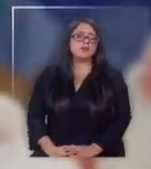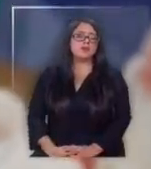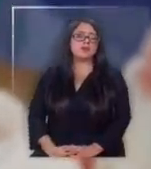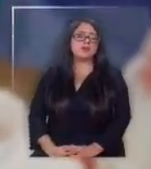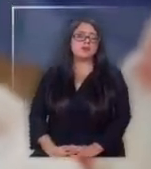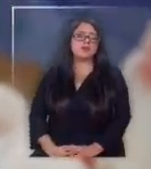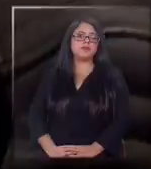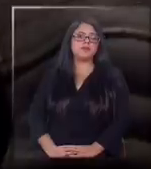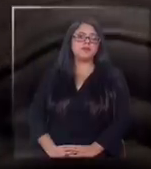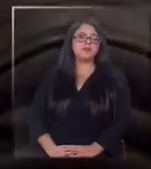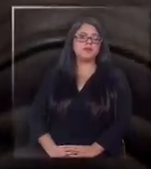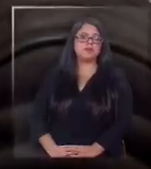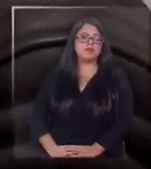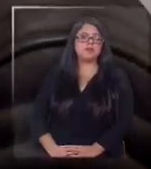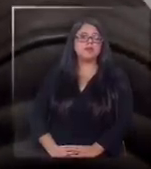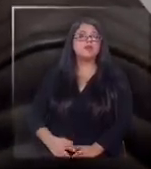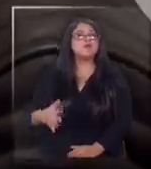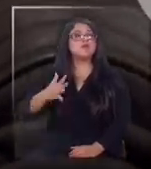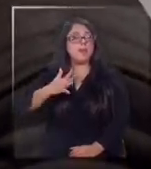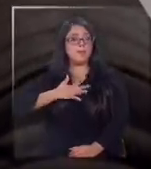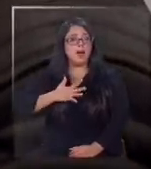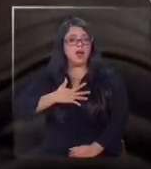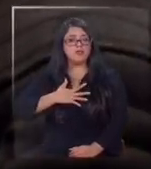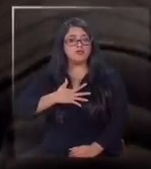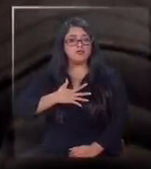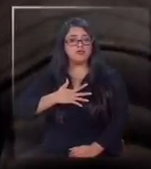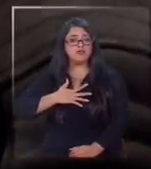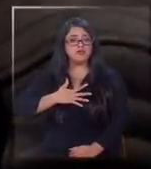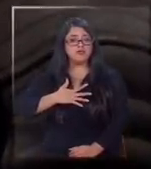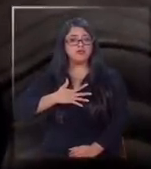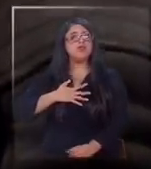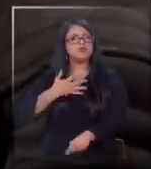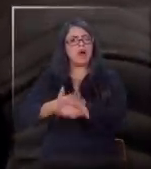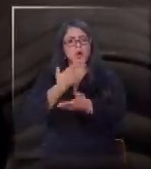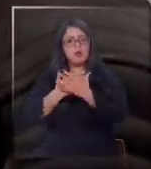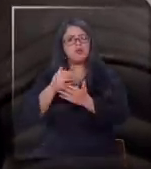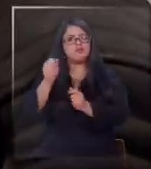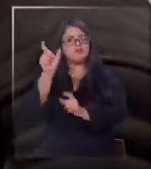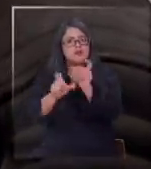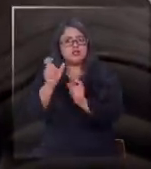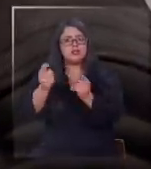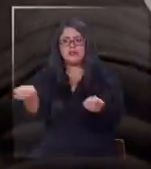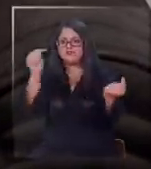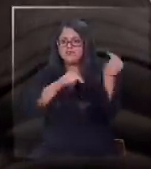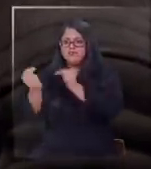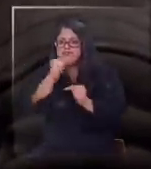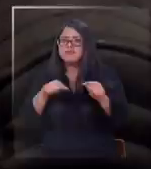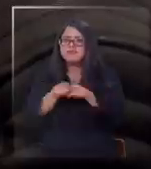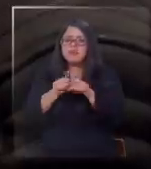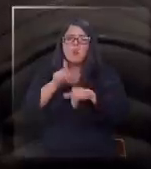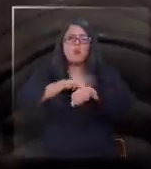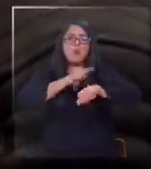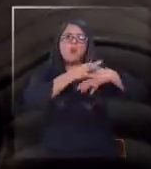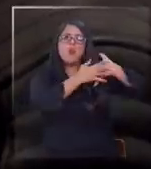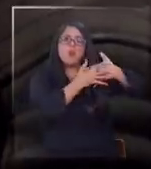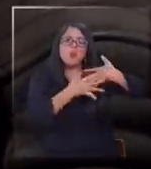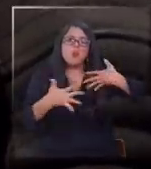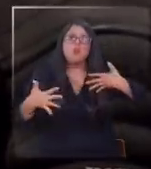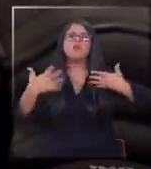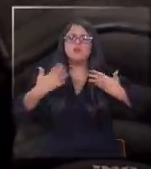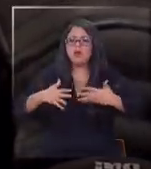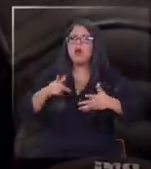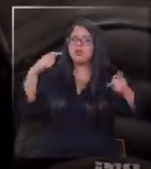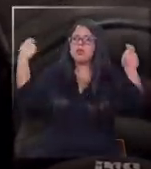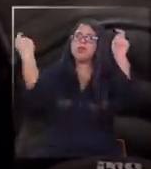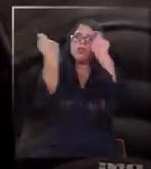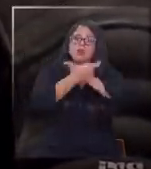Todos hemos tenido mucho miedo, sobre todo en los primeros días que tuvimos nuestros primeros pacientes. Con el pasar del tiempo hemos tenido un poco más de seguridad